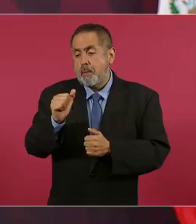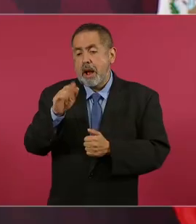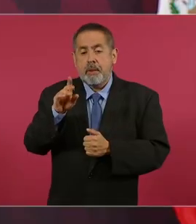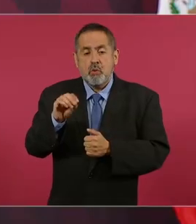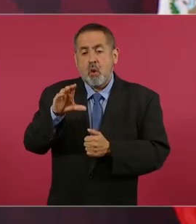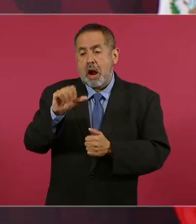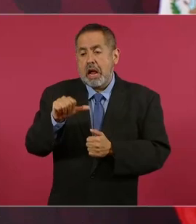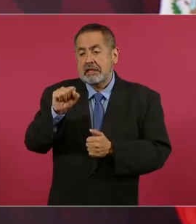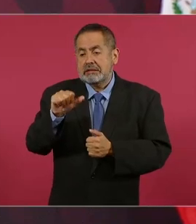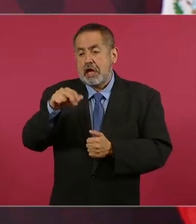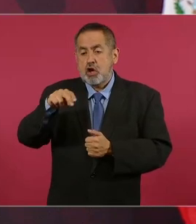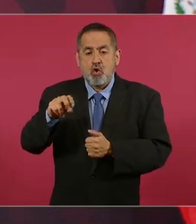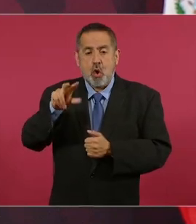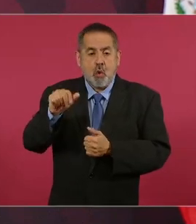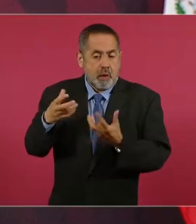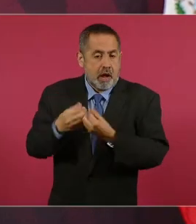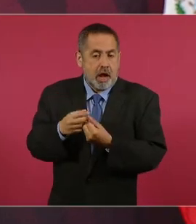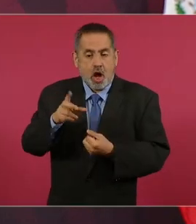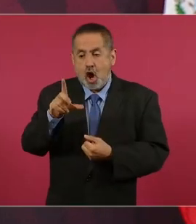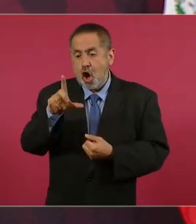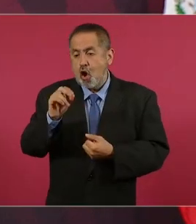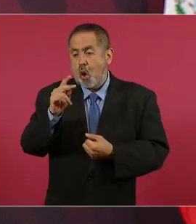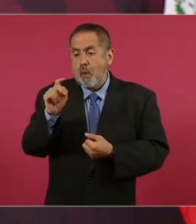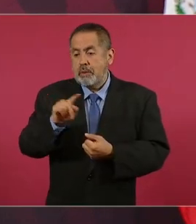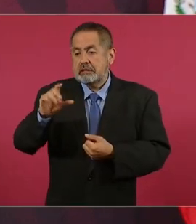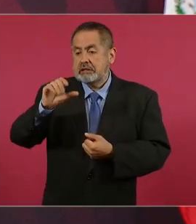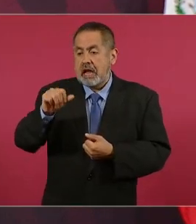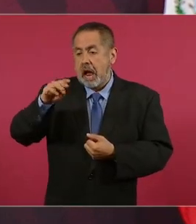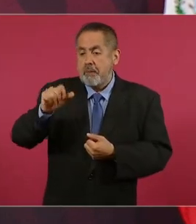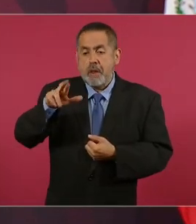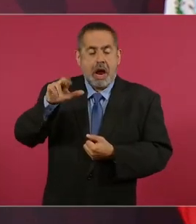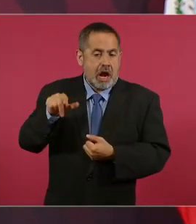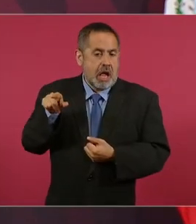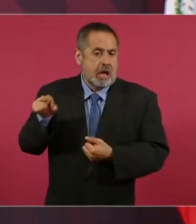Casanova, con López Cámara,